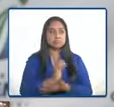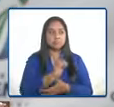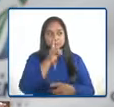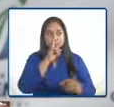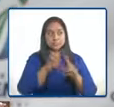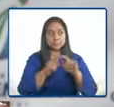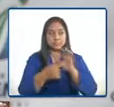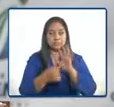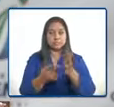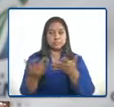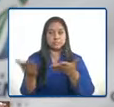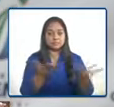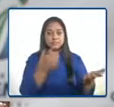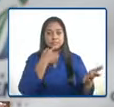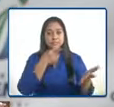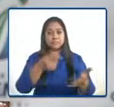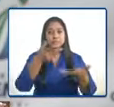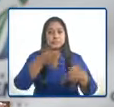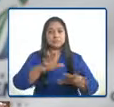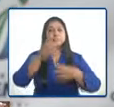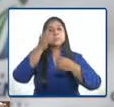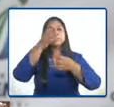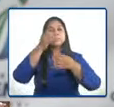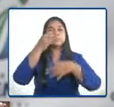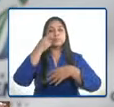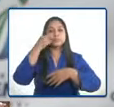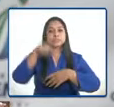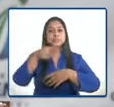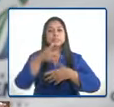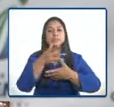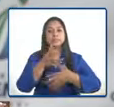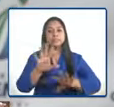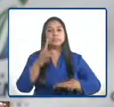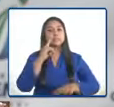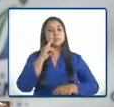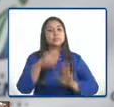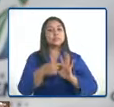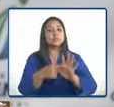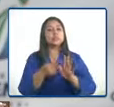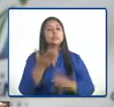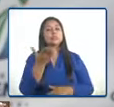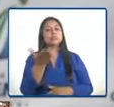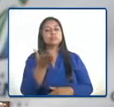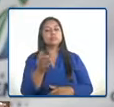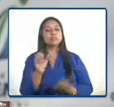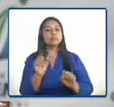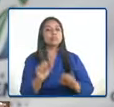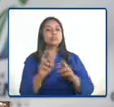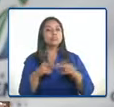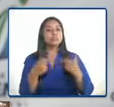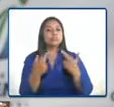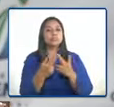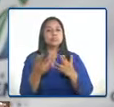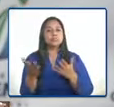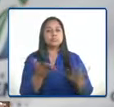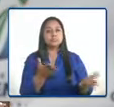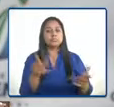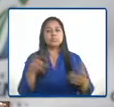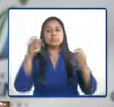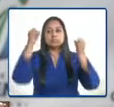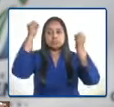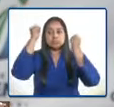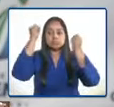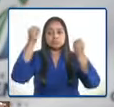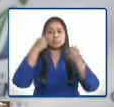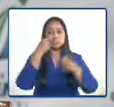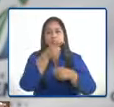atenderle a conferencia, me he enterado de ello. He solicitado podamos reunirnos con los sindicatos,